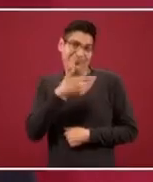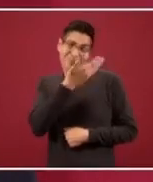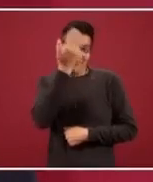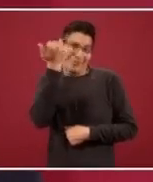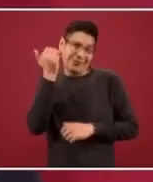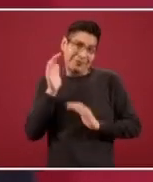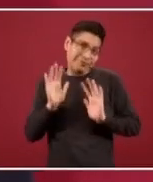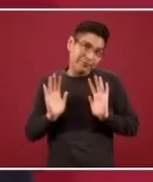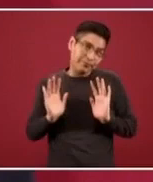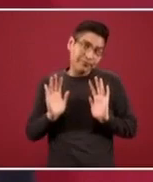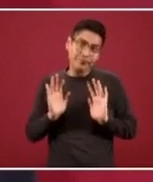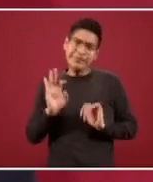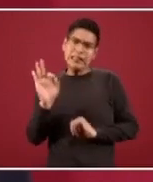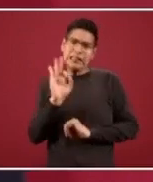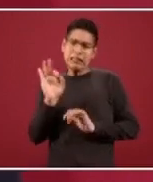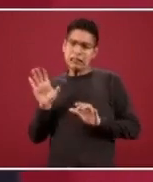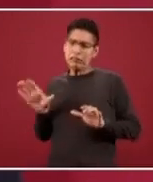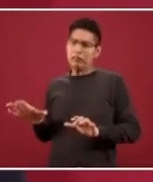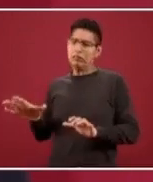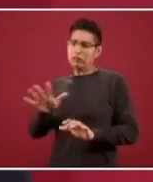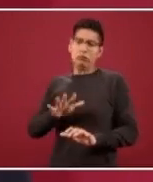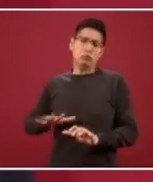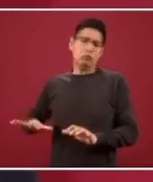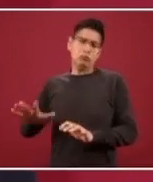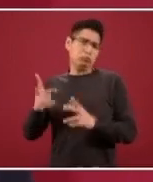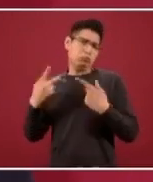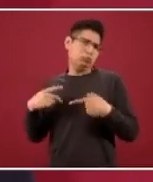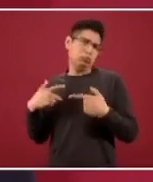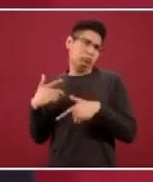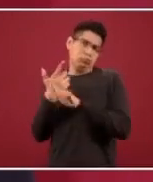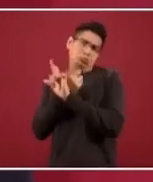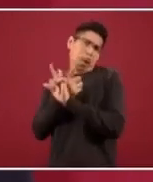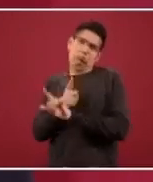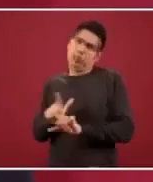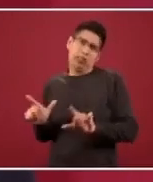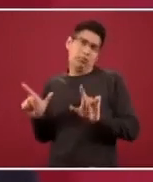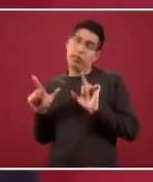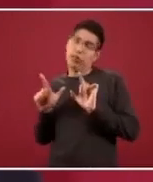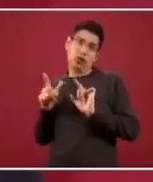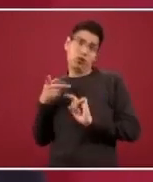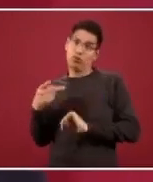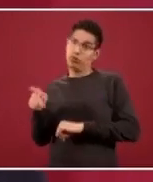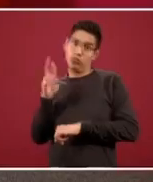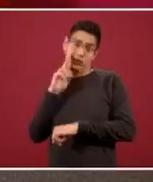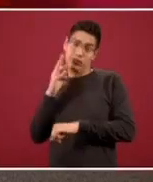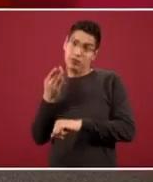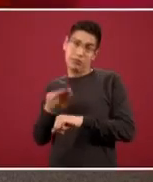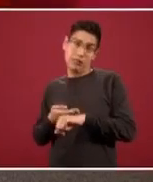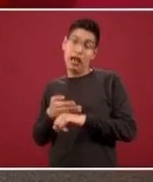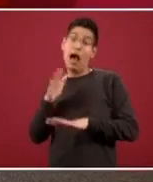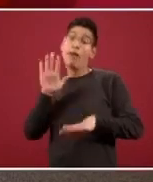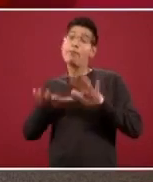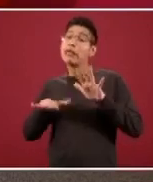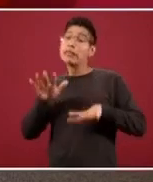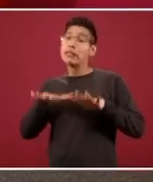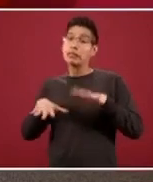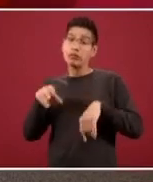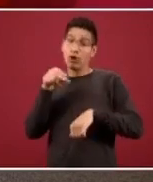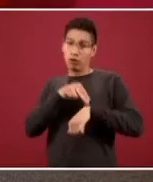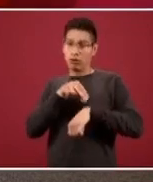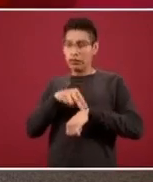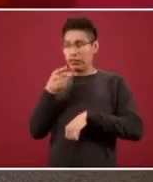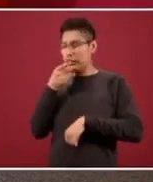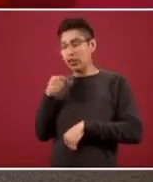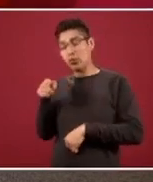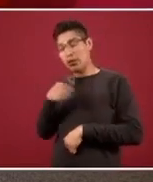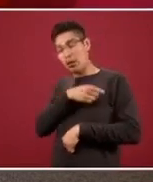gente toma las recomendaciones y las instrucciones, inclusive del médico, a veces ni les hacen caso. Entonces, lo que hay que hacer